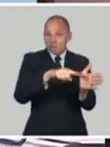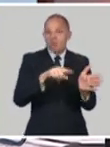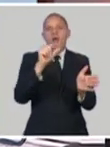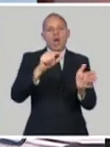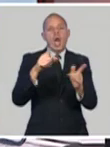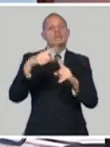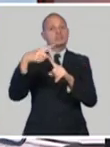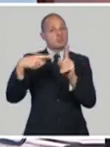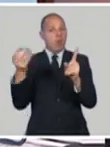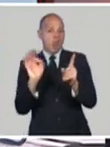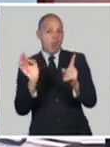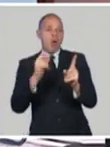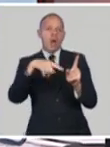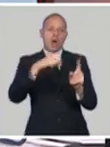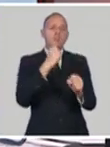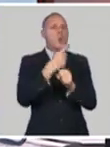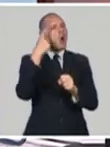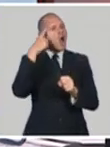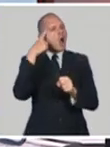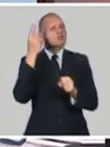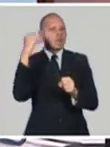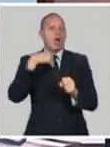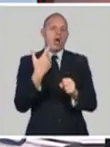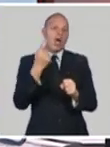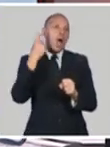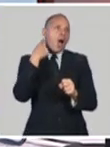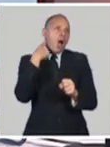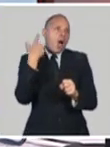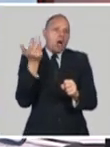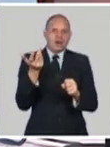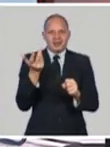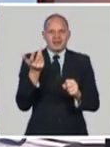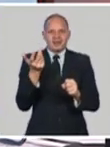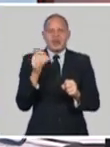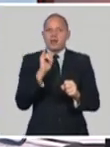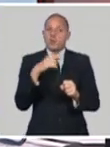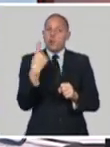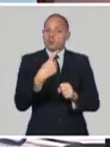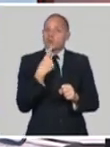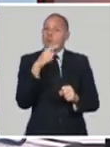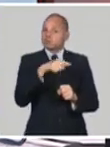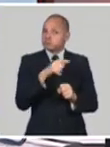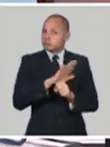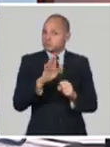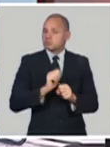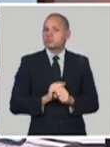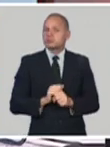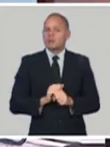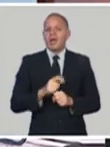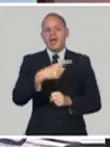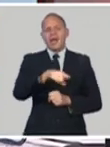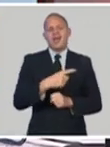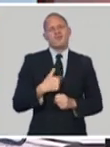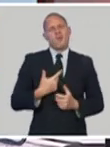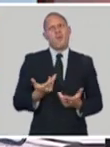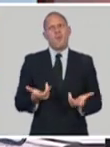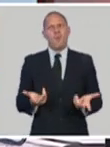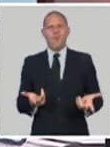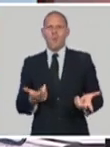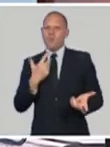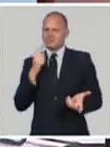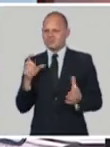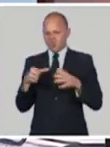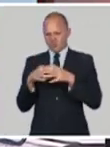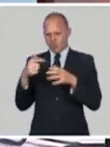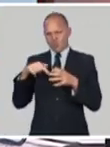mucha calificación. Y ahí ha habido un nivel de opiniones de que ellos plantean de que deberían estar en un